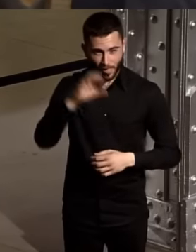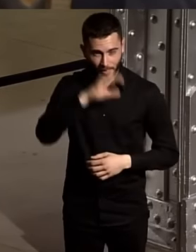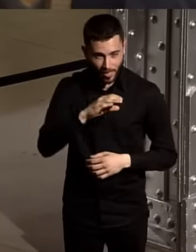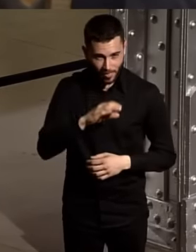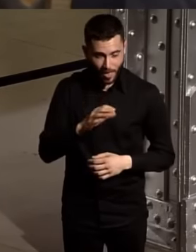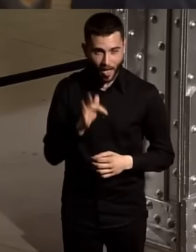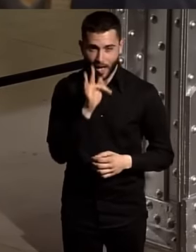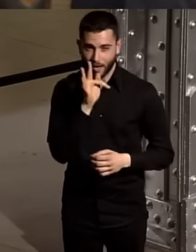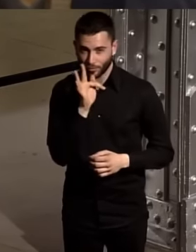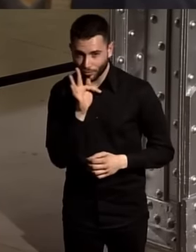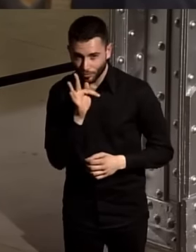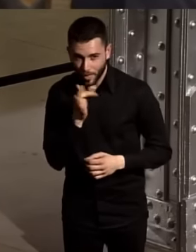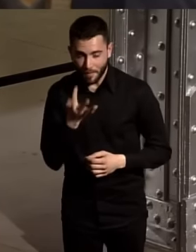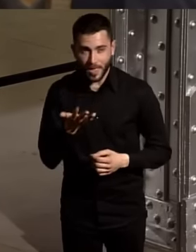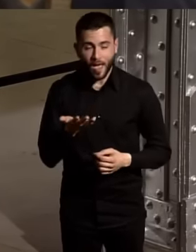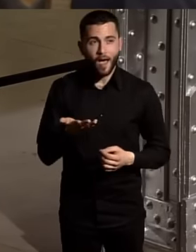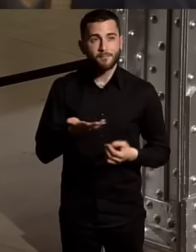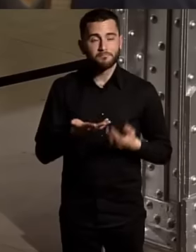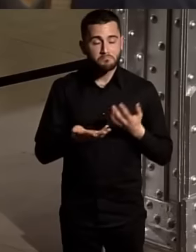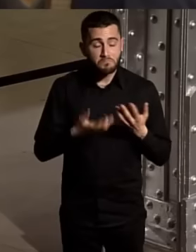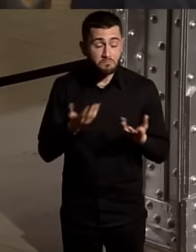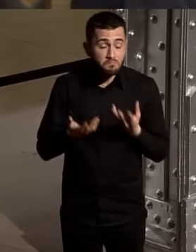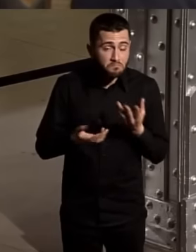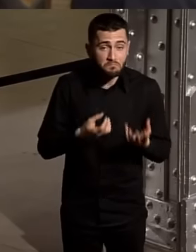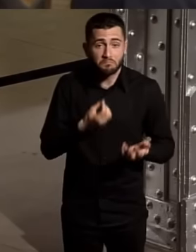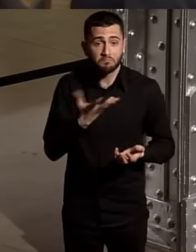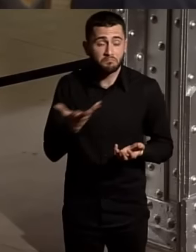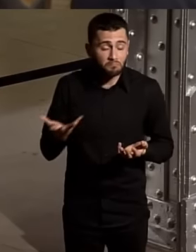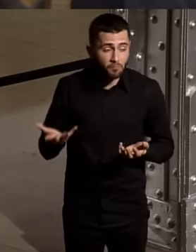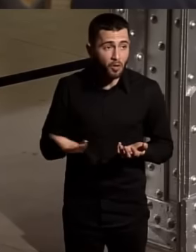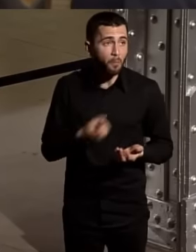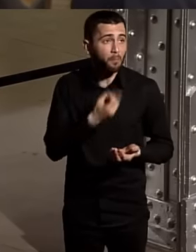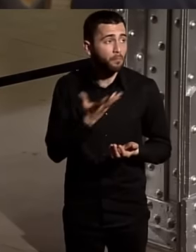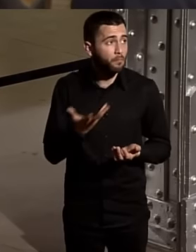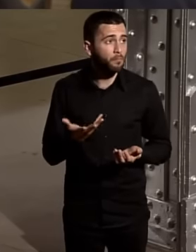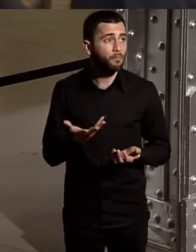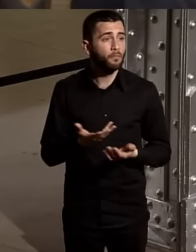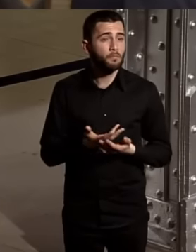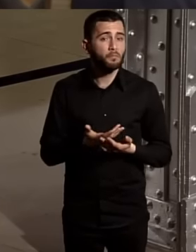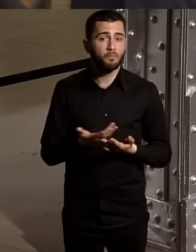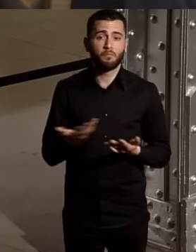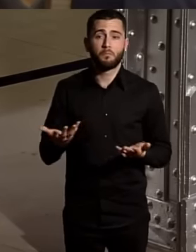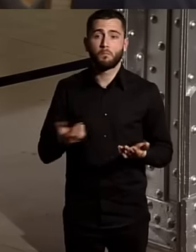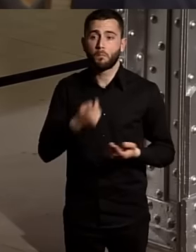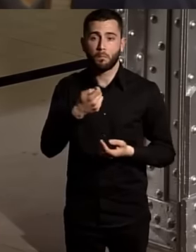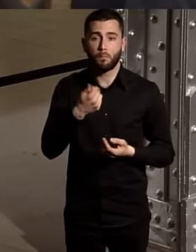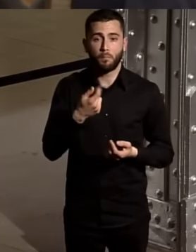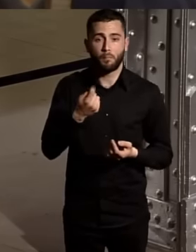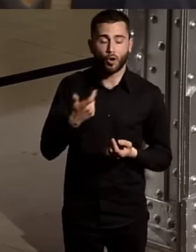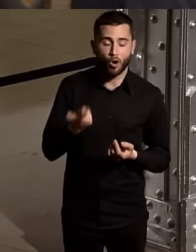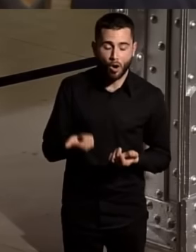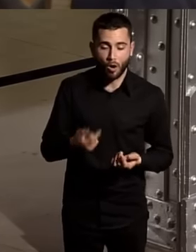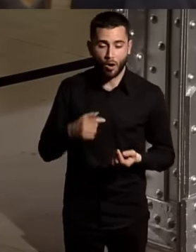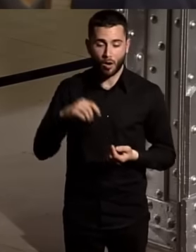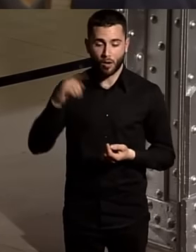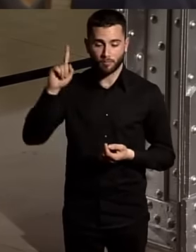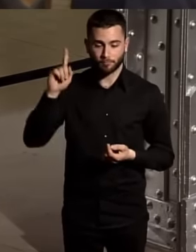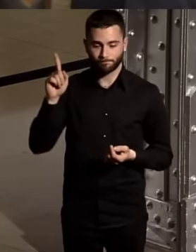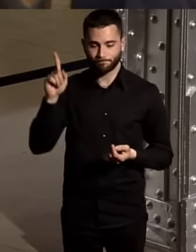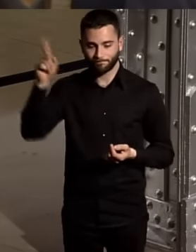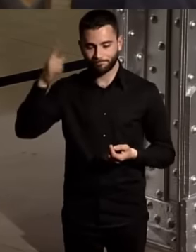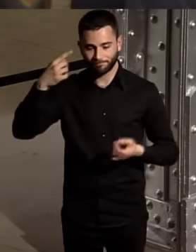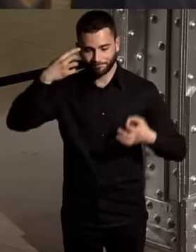Eh Pues rehuye un poco de bueno de la bueno de sigue siendo un poco ortodoxo en en el